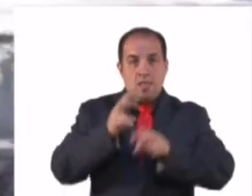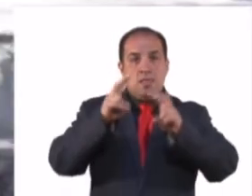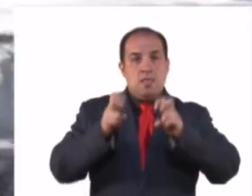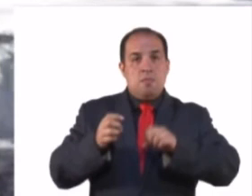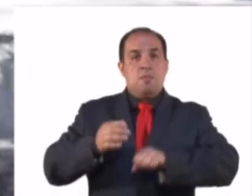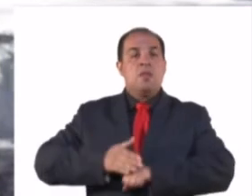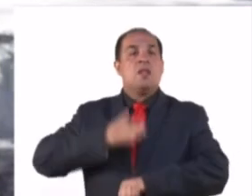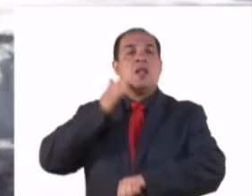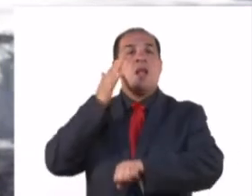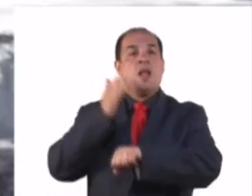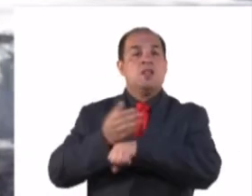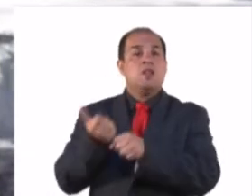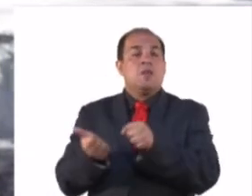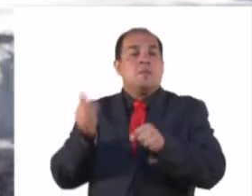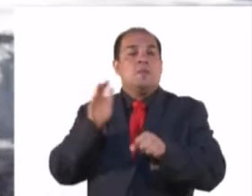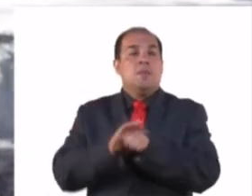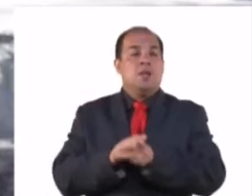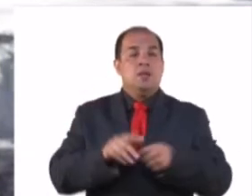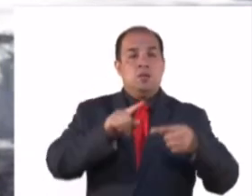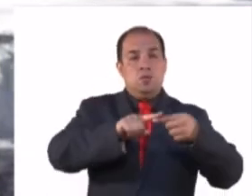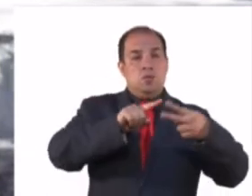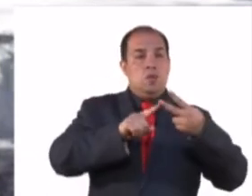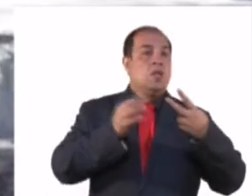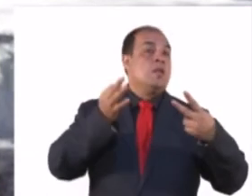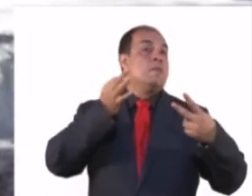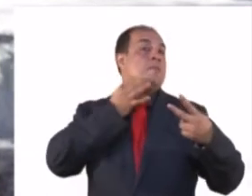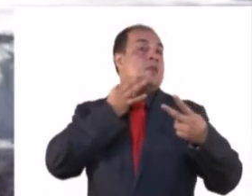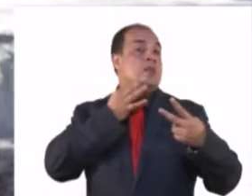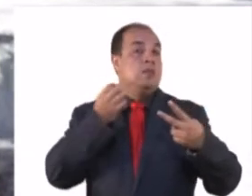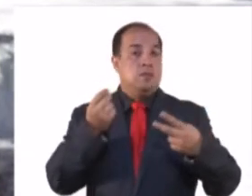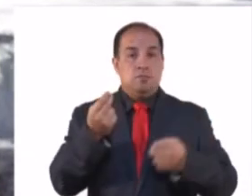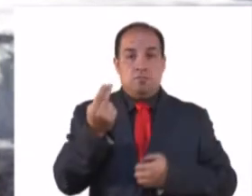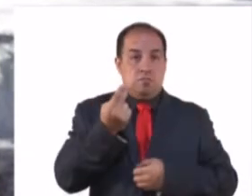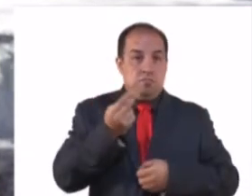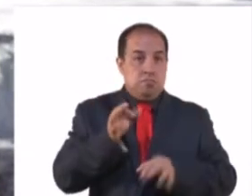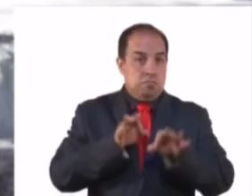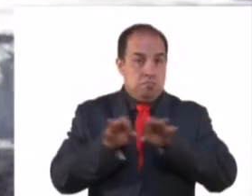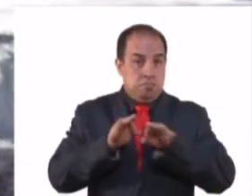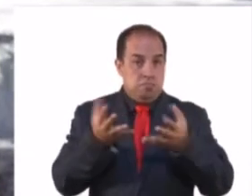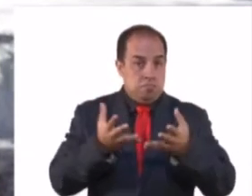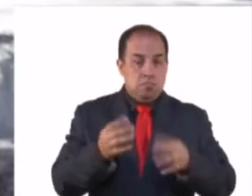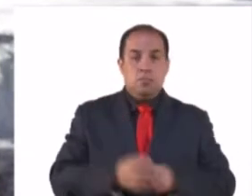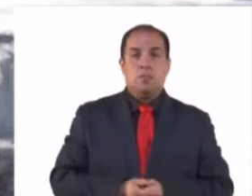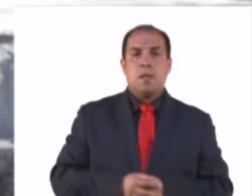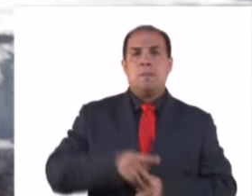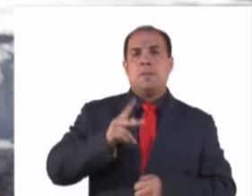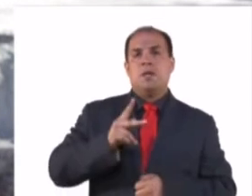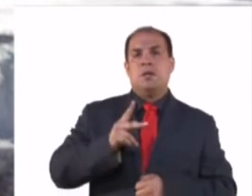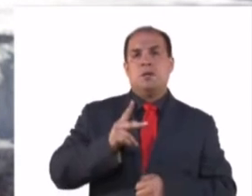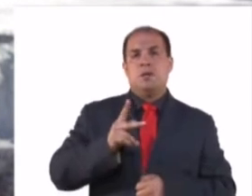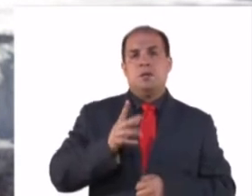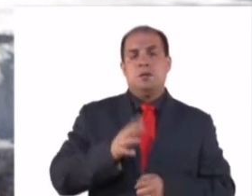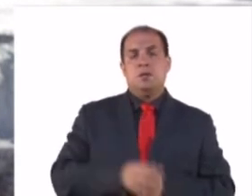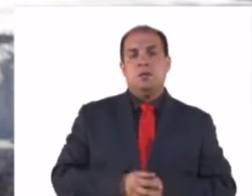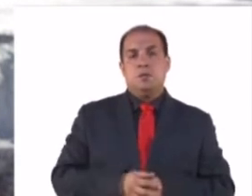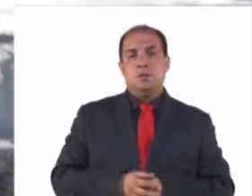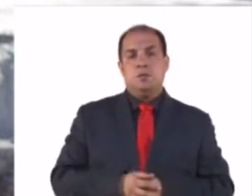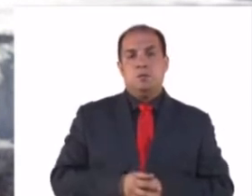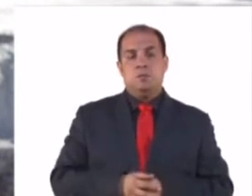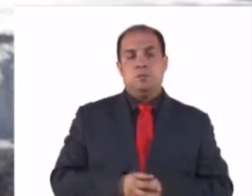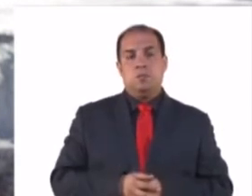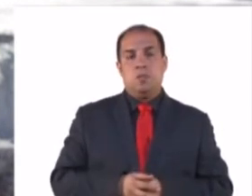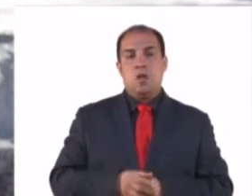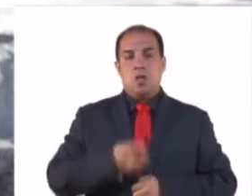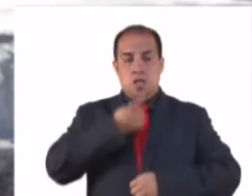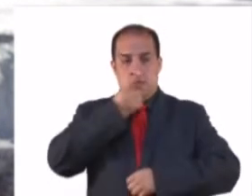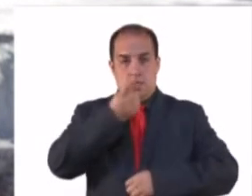administrativas, la Fiscalía, pero no es un asunto, yo lo que le diría a